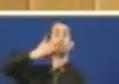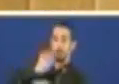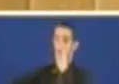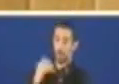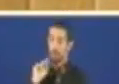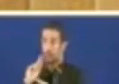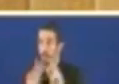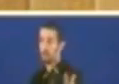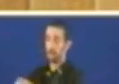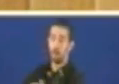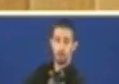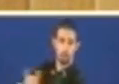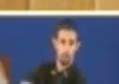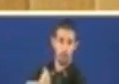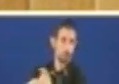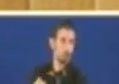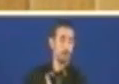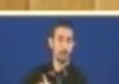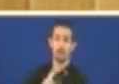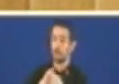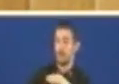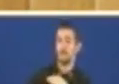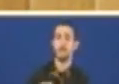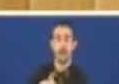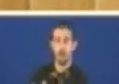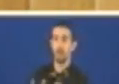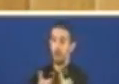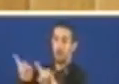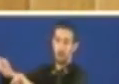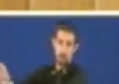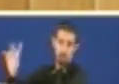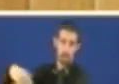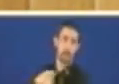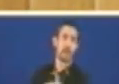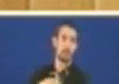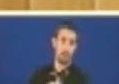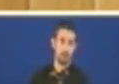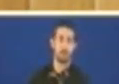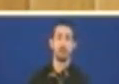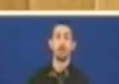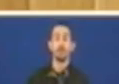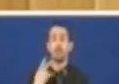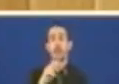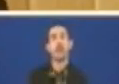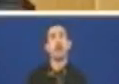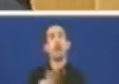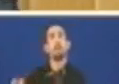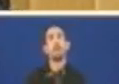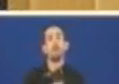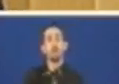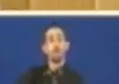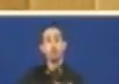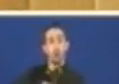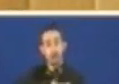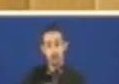inmovilizados os depósitos, volvo a repetir, con fraude e con engano dos seus clientes. En principio, a Comisión do Mercado de